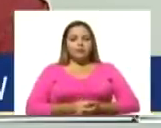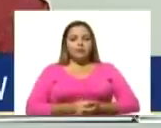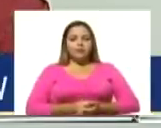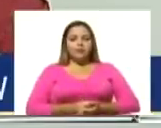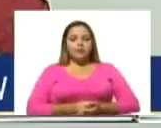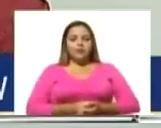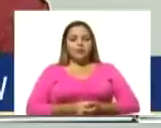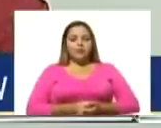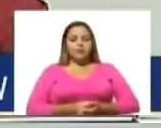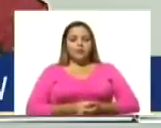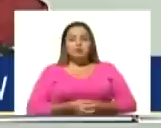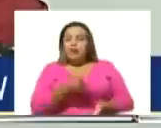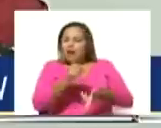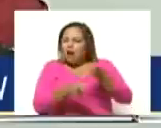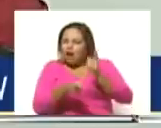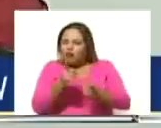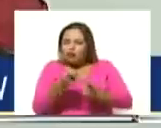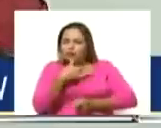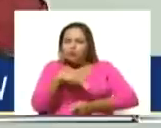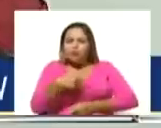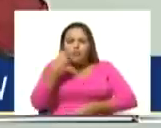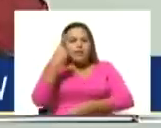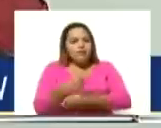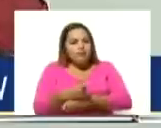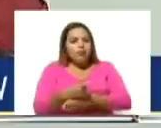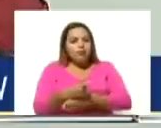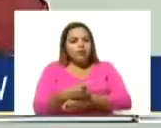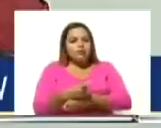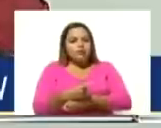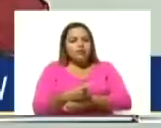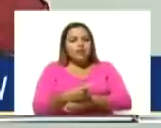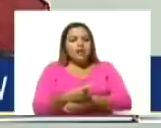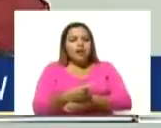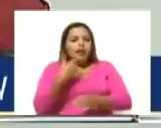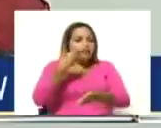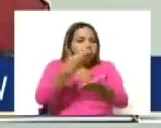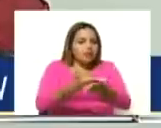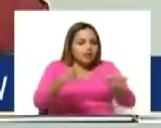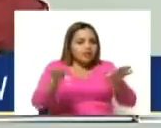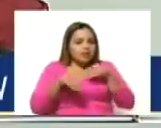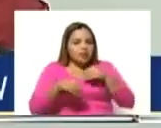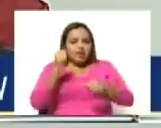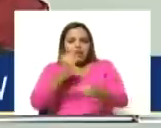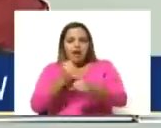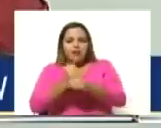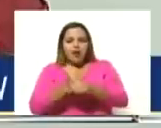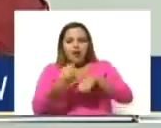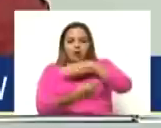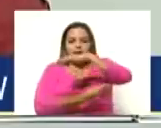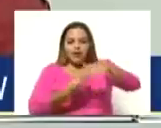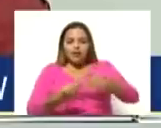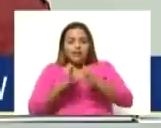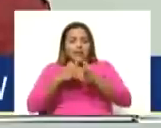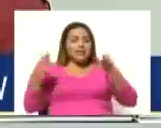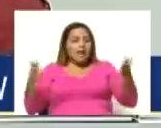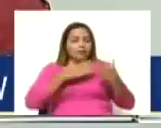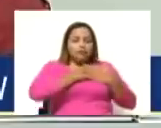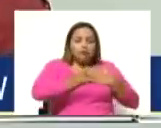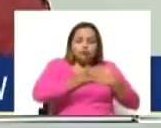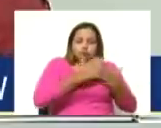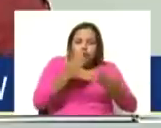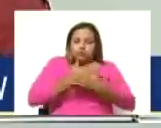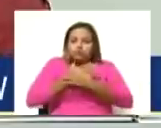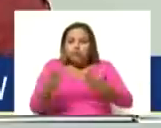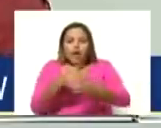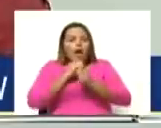algo nosotros tenemos que reconocerle a esa estructura de base es su gran nobleza,